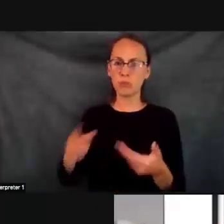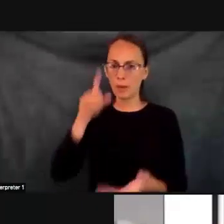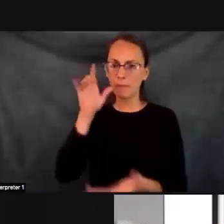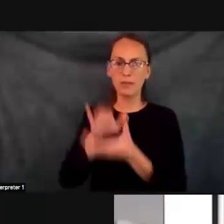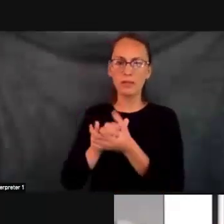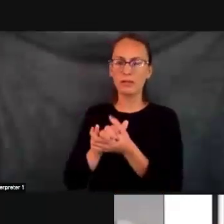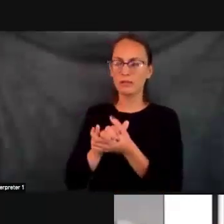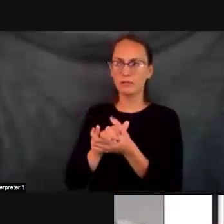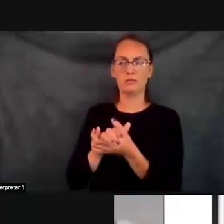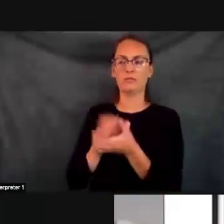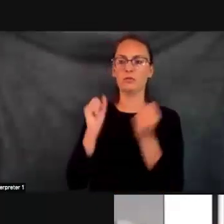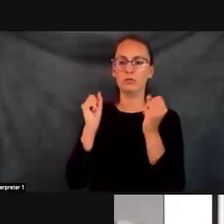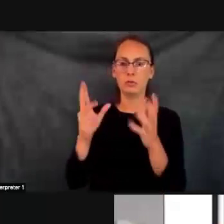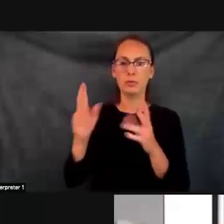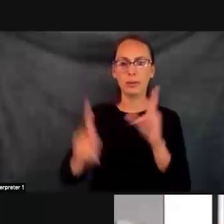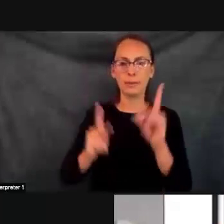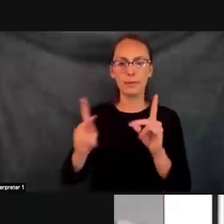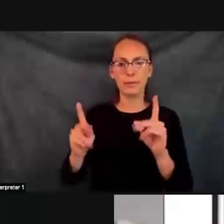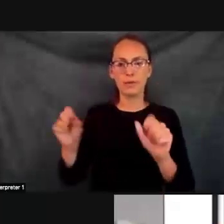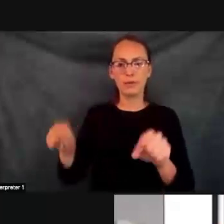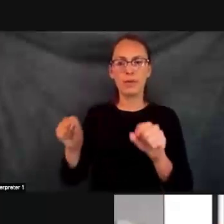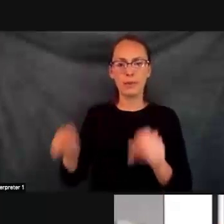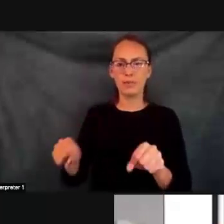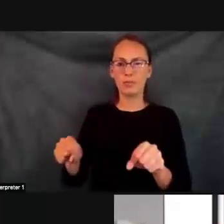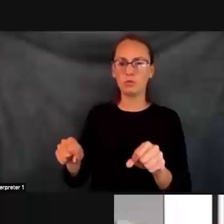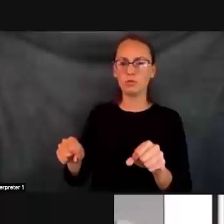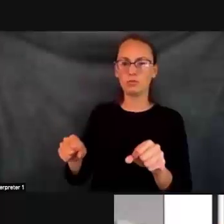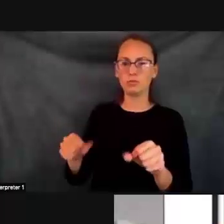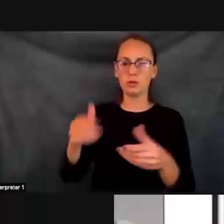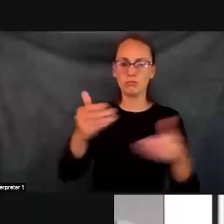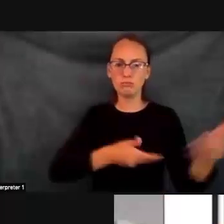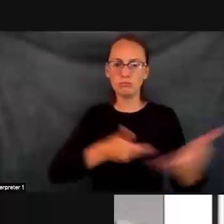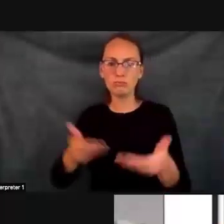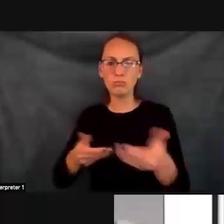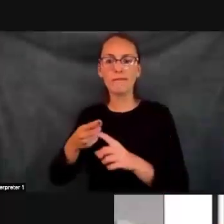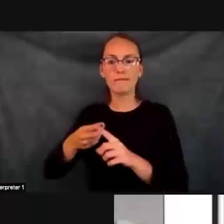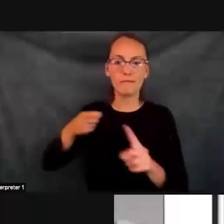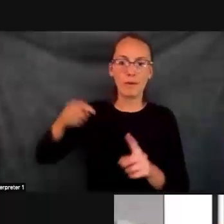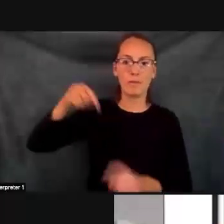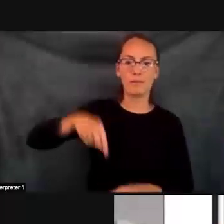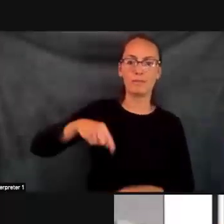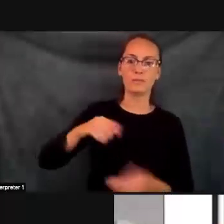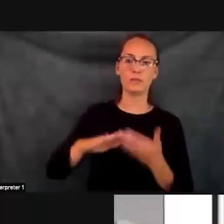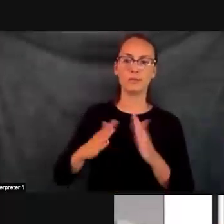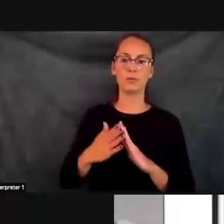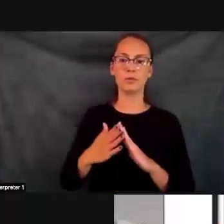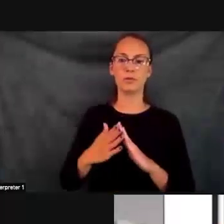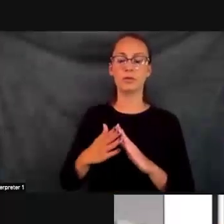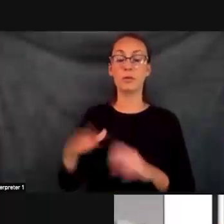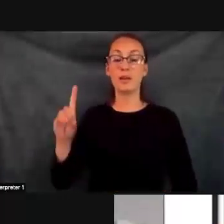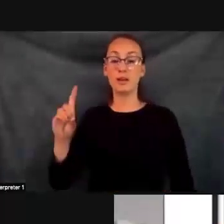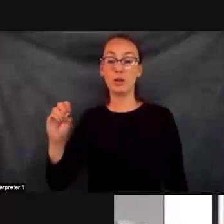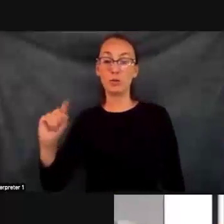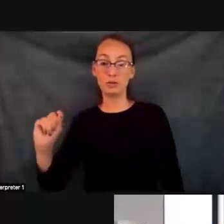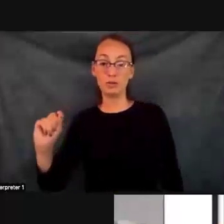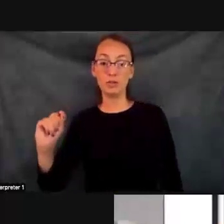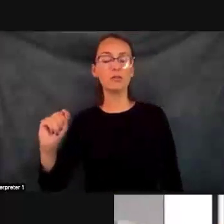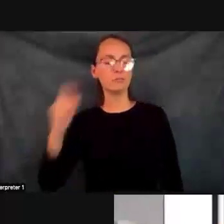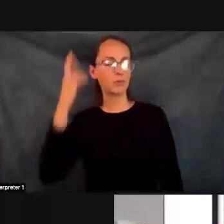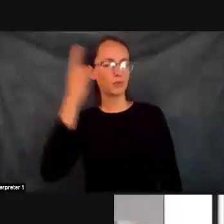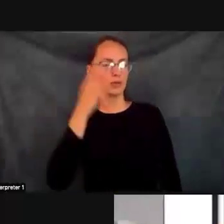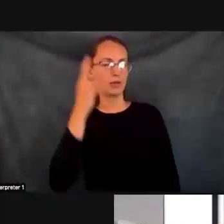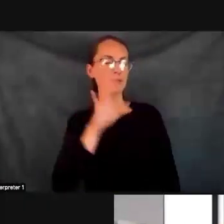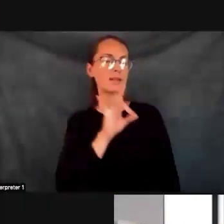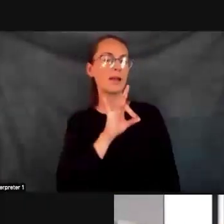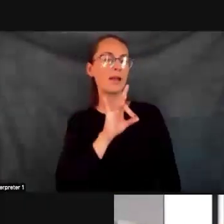Creemos que tenemos trabajadores con capacidades que pueden trabajar en el proyecto. Creo que el Departamento de Transporte se